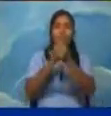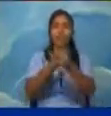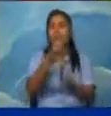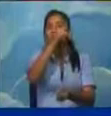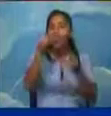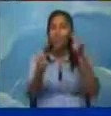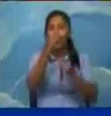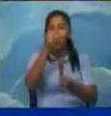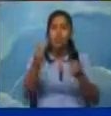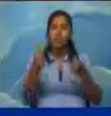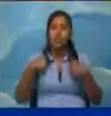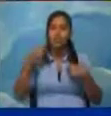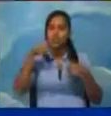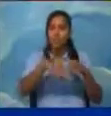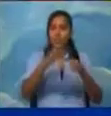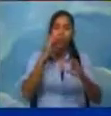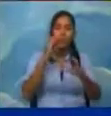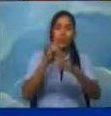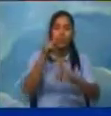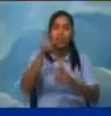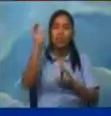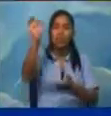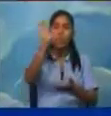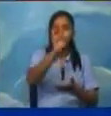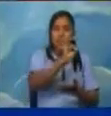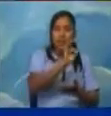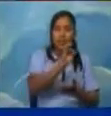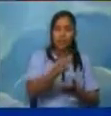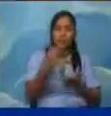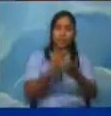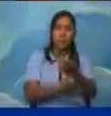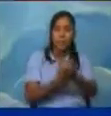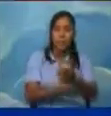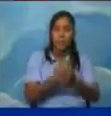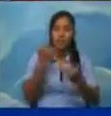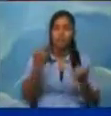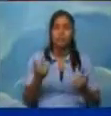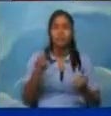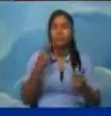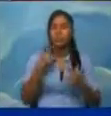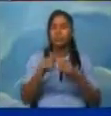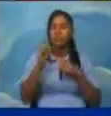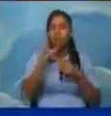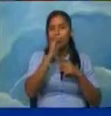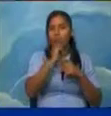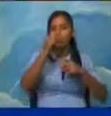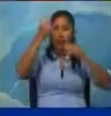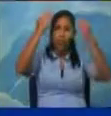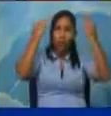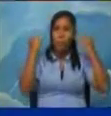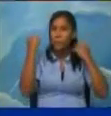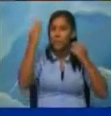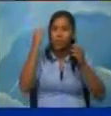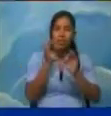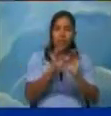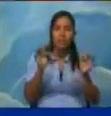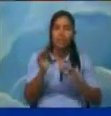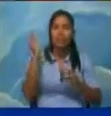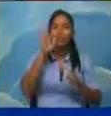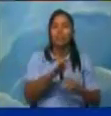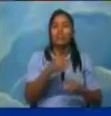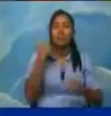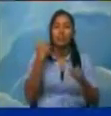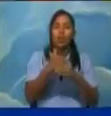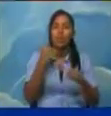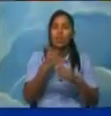y me metía en la camioneta donde usted andaba predicando. Hermano Puerta, mire, ya perdí los pelos, ya perdí los cabellos, estoy como